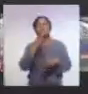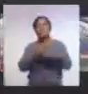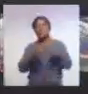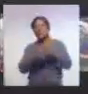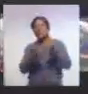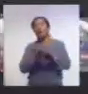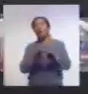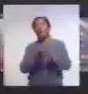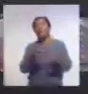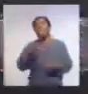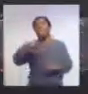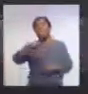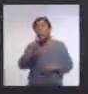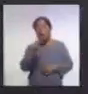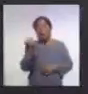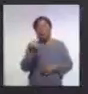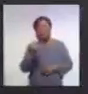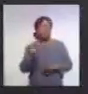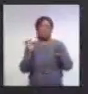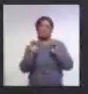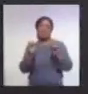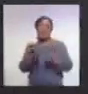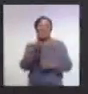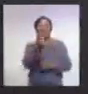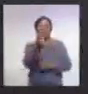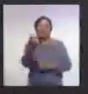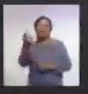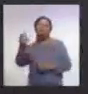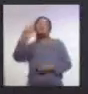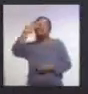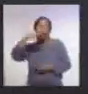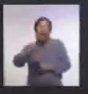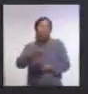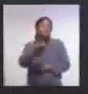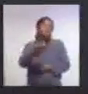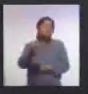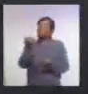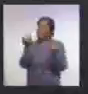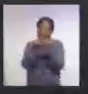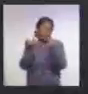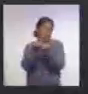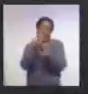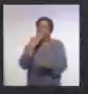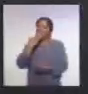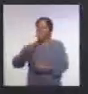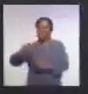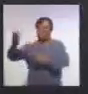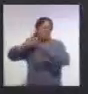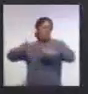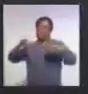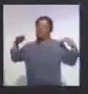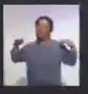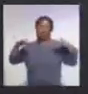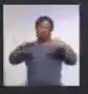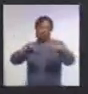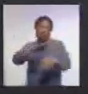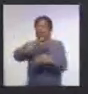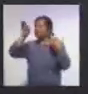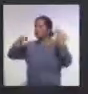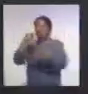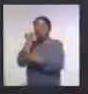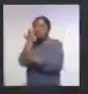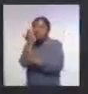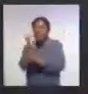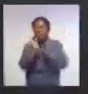necesita saber nada. Digo, hay gente que ya sabe un poquito, entonces también es muy, muy bien bienvenida. Bien. Y toda la gente que se quiera pues apuntar,